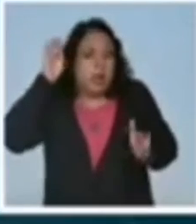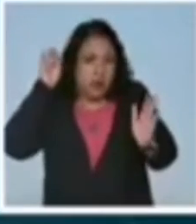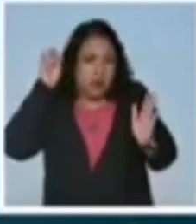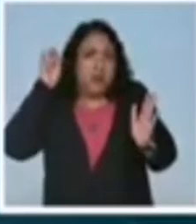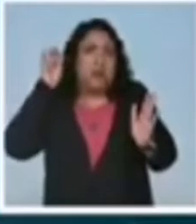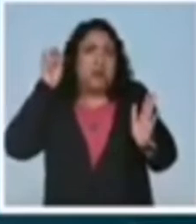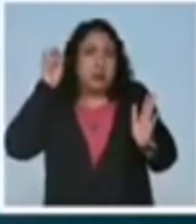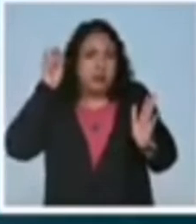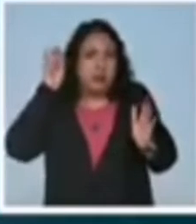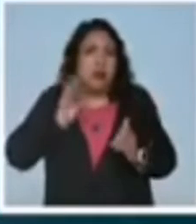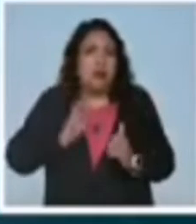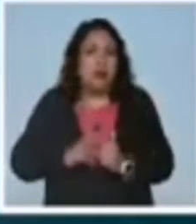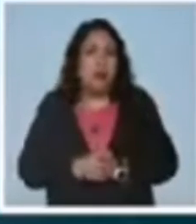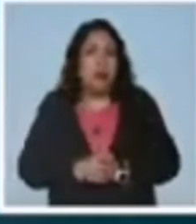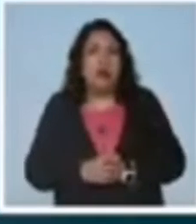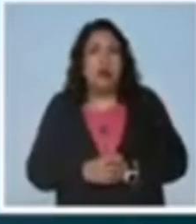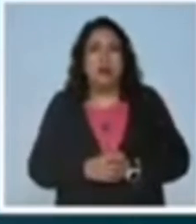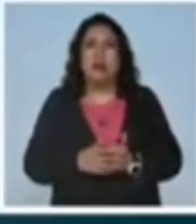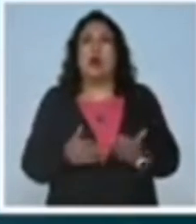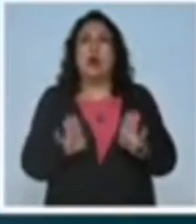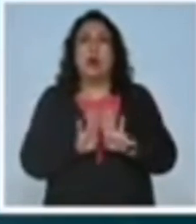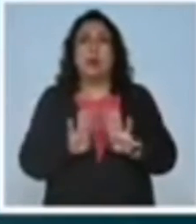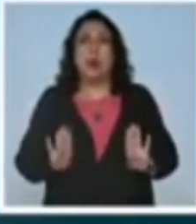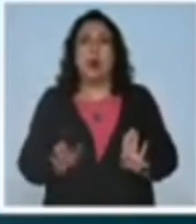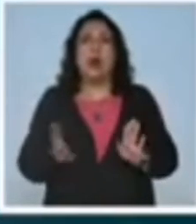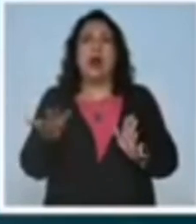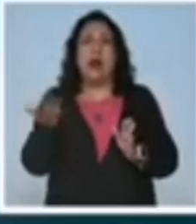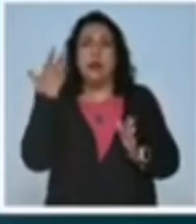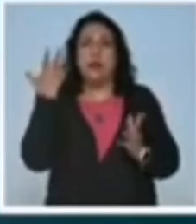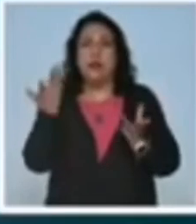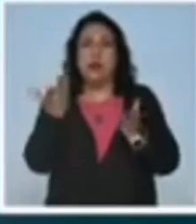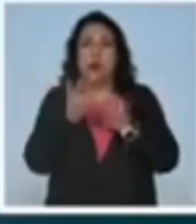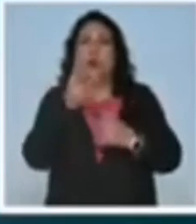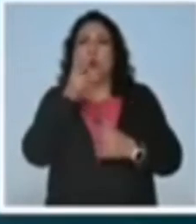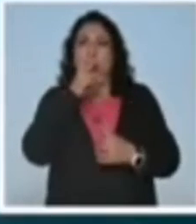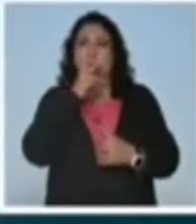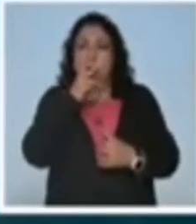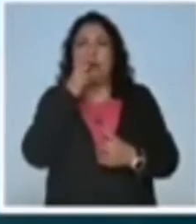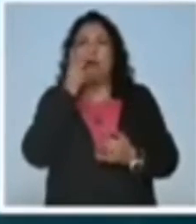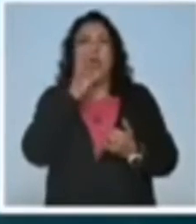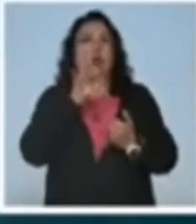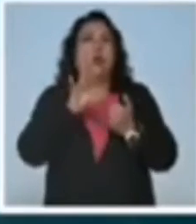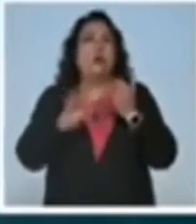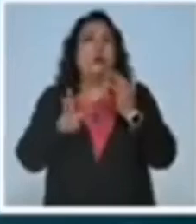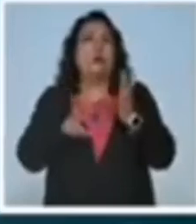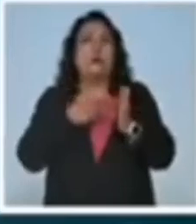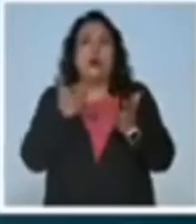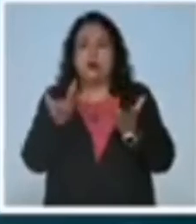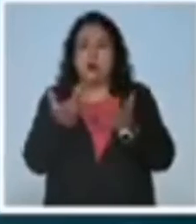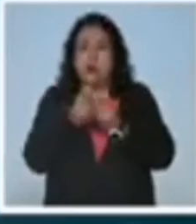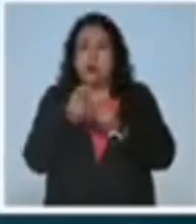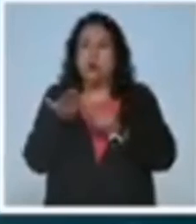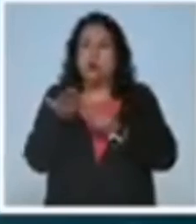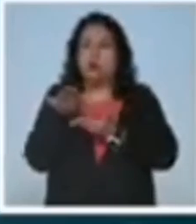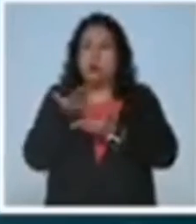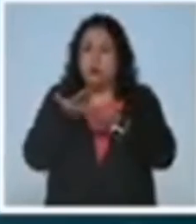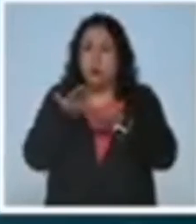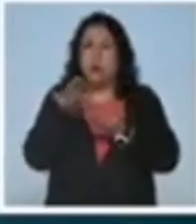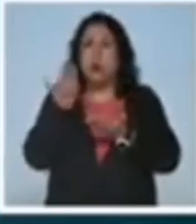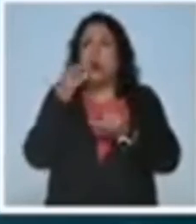fue revisar cómo se había comportado con su papá las últimas veces, cómo se trataron los